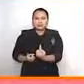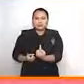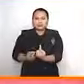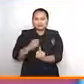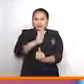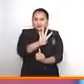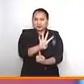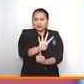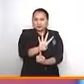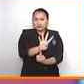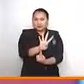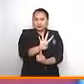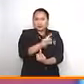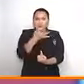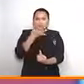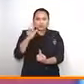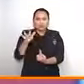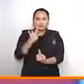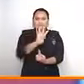4, segundo dígito, suerte.